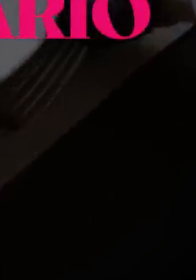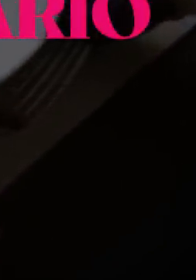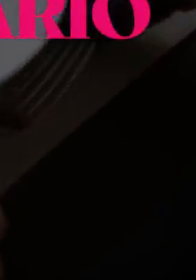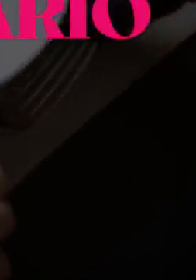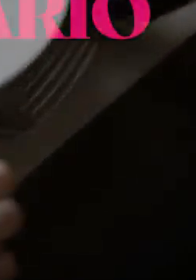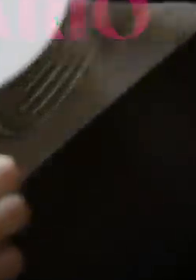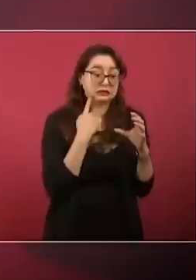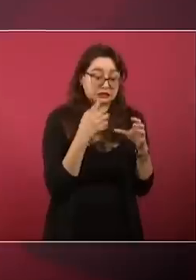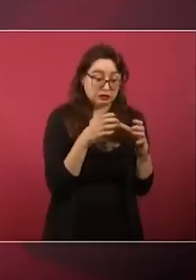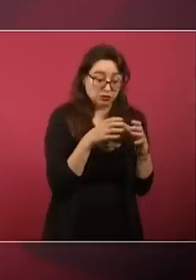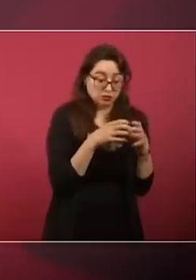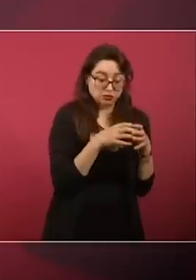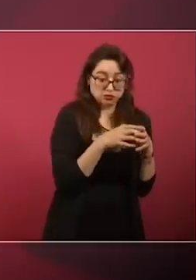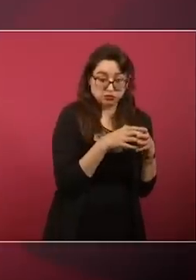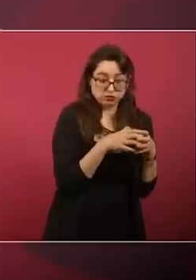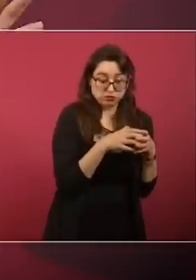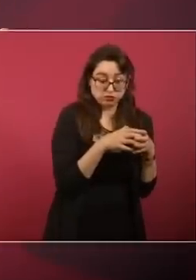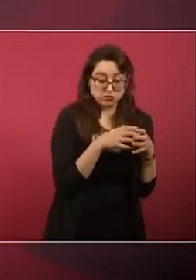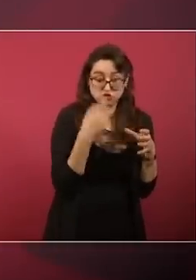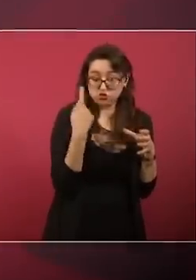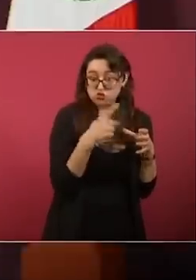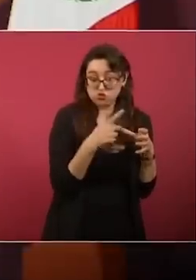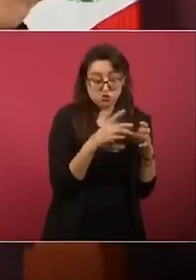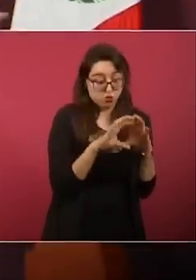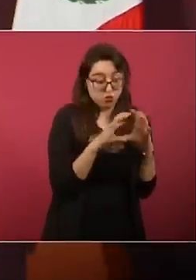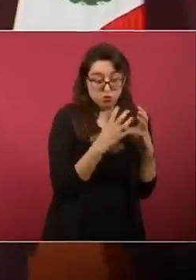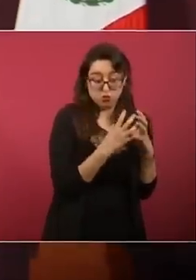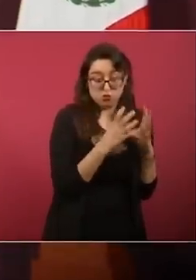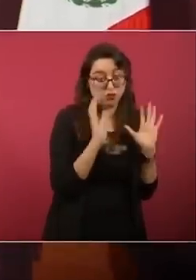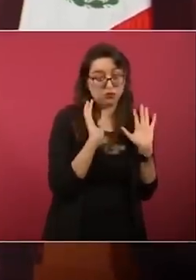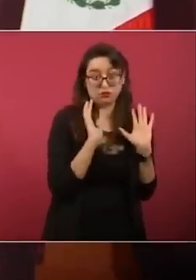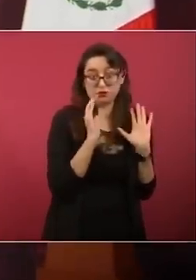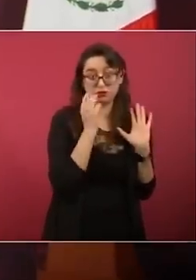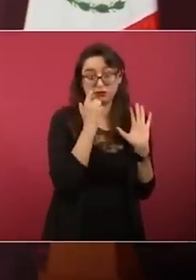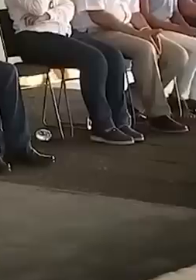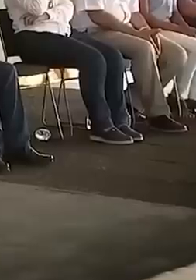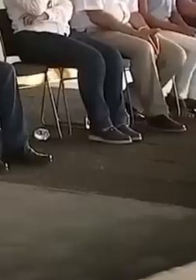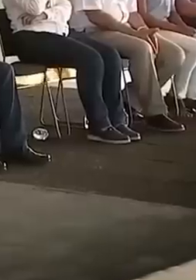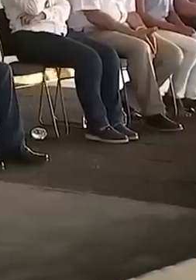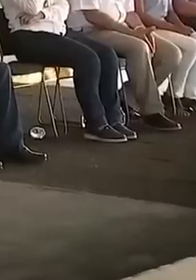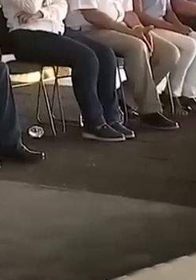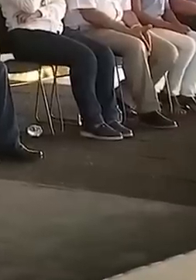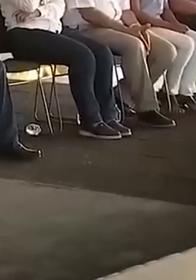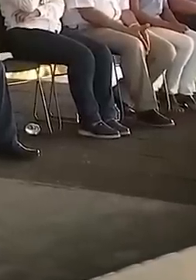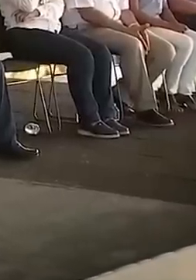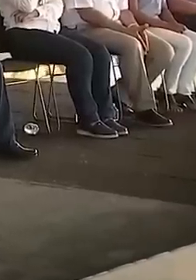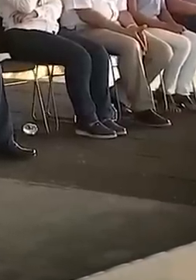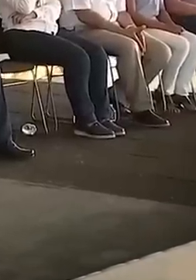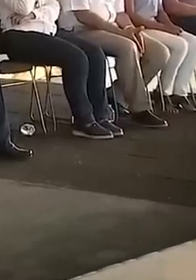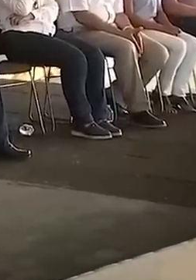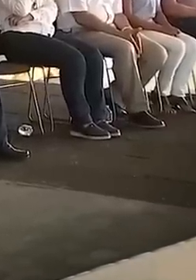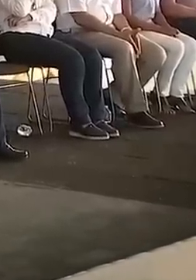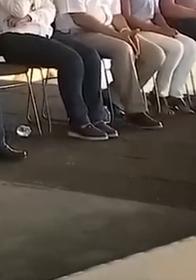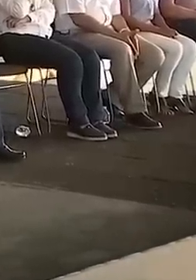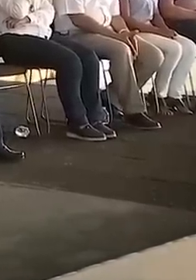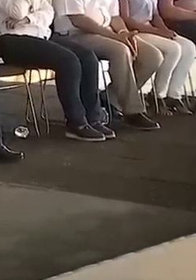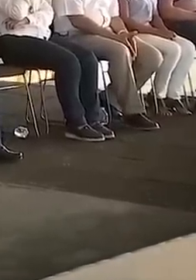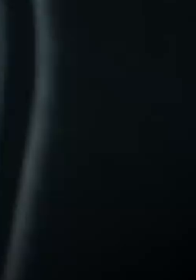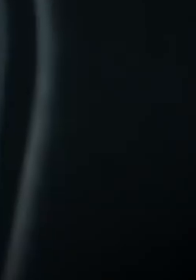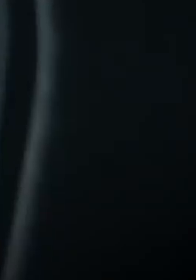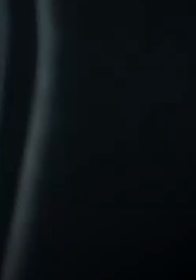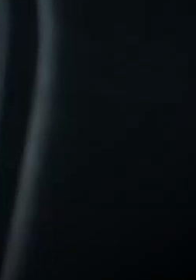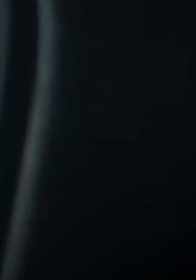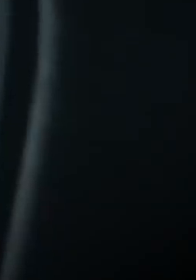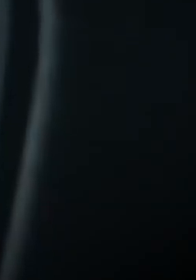cargo al erario el presidente López Obrador salió en defensa del General Luis crescencio Sandoval y pretendió